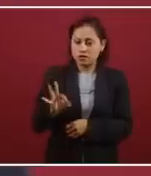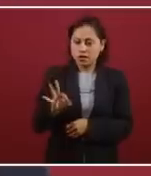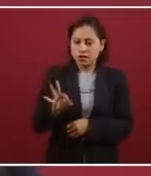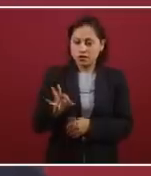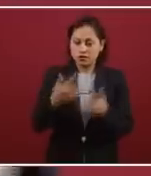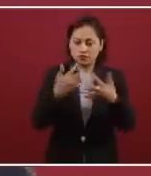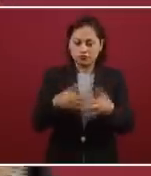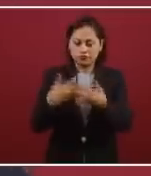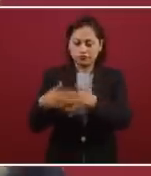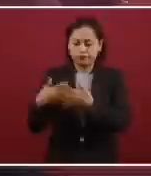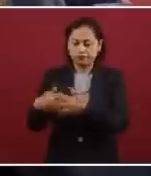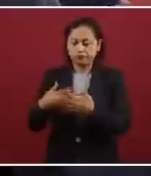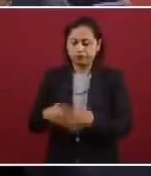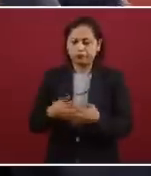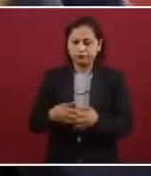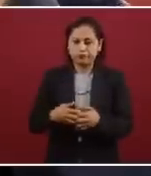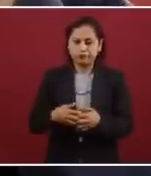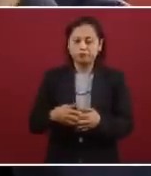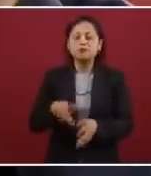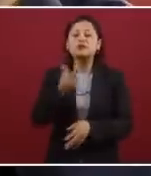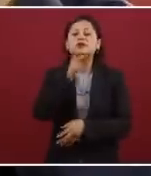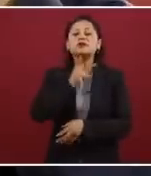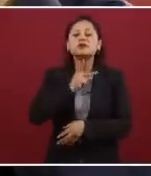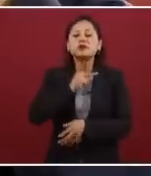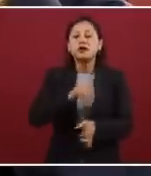las refinerías al 50%,